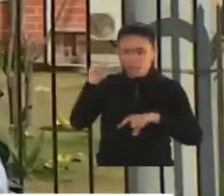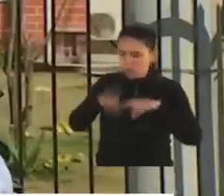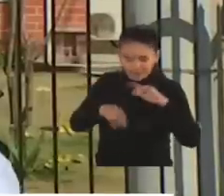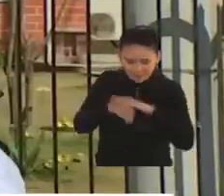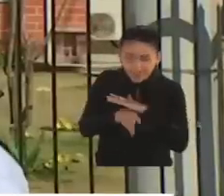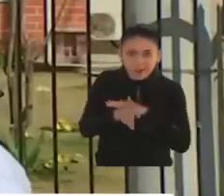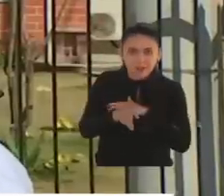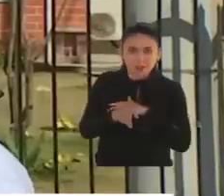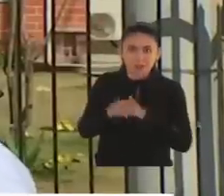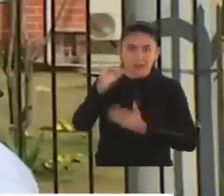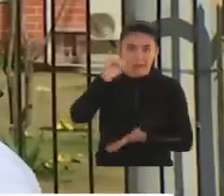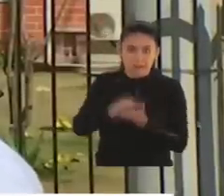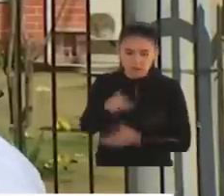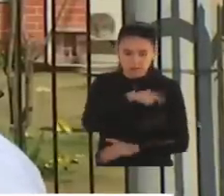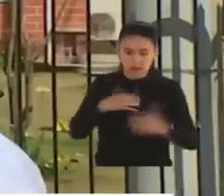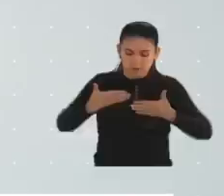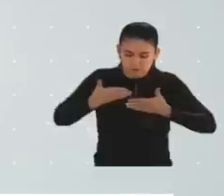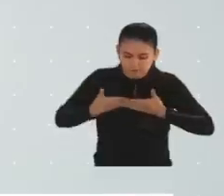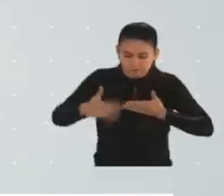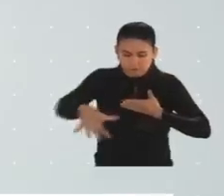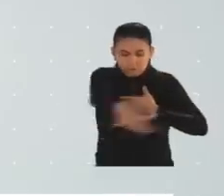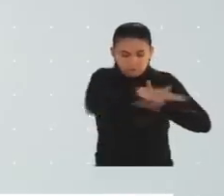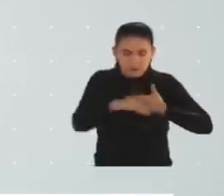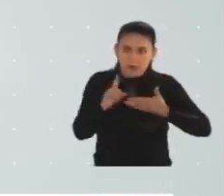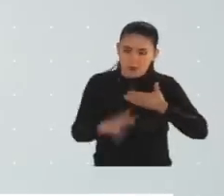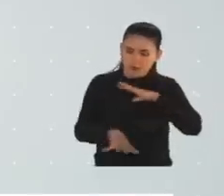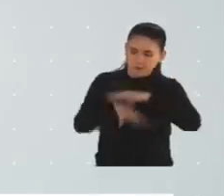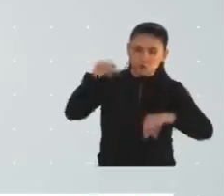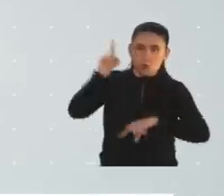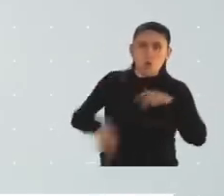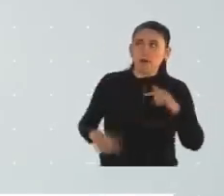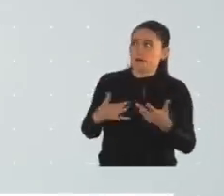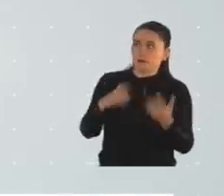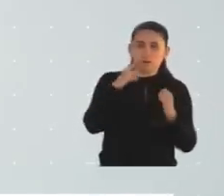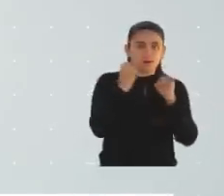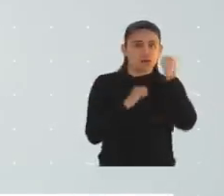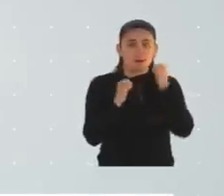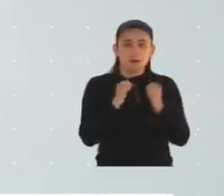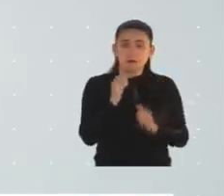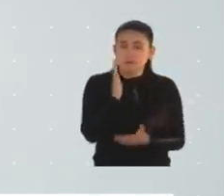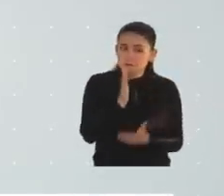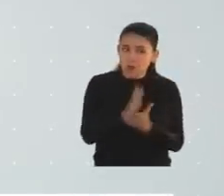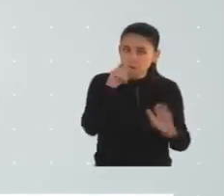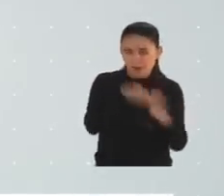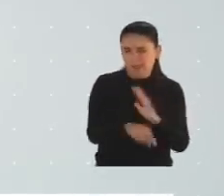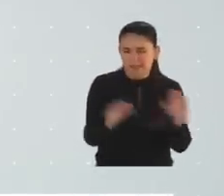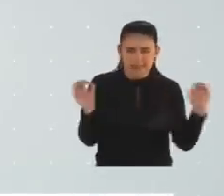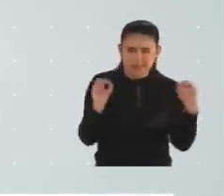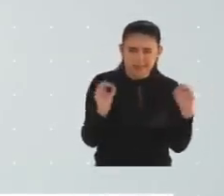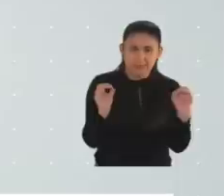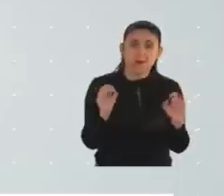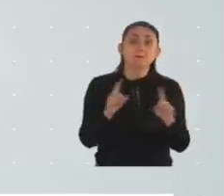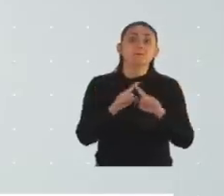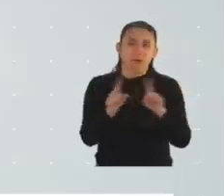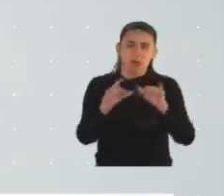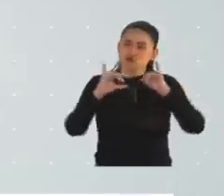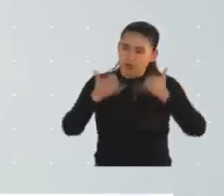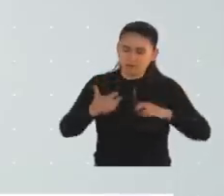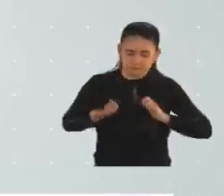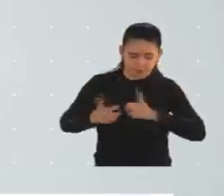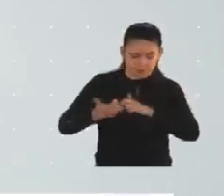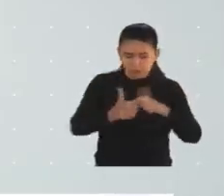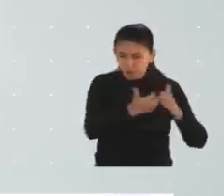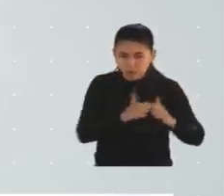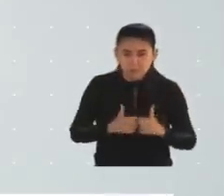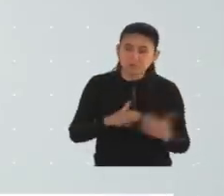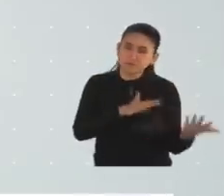pues fuimos los que recibimos lo peor. Aunque no se registraron homicidios durante la noche del bando, estos enfrentamientos dejaron por lo